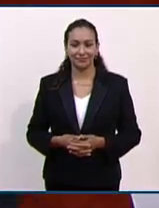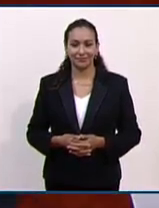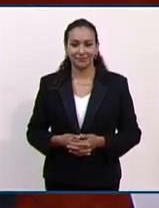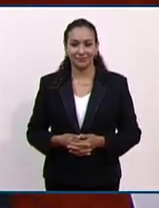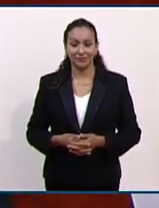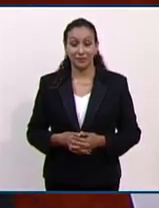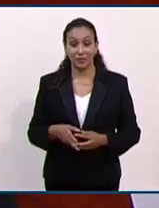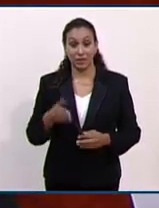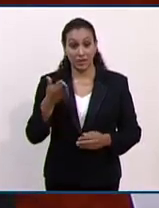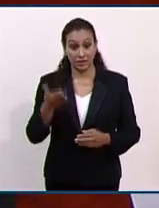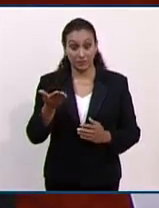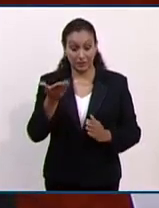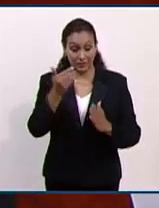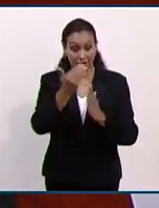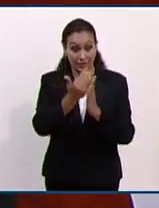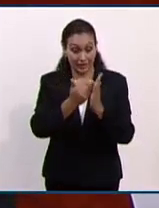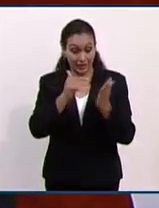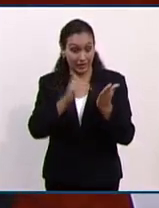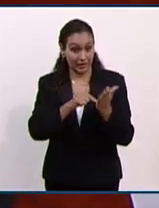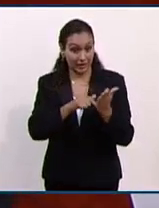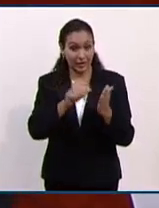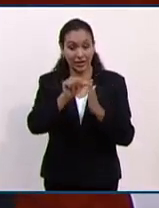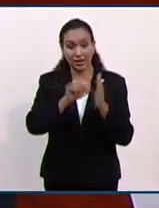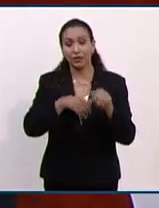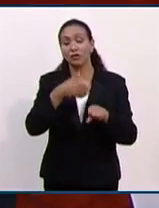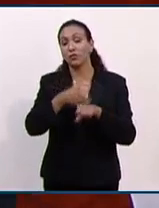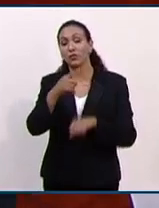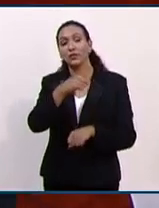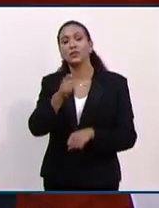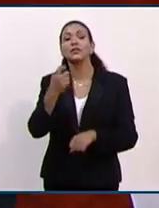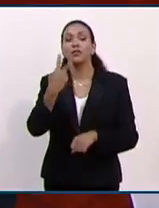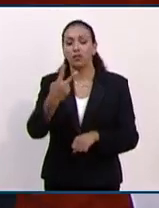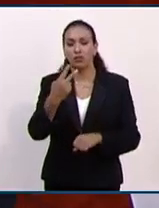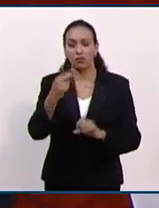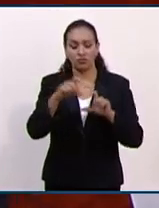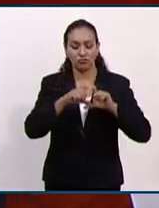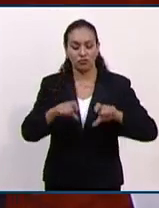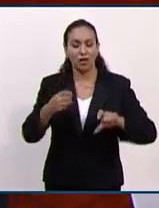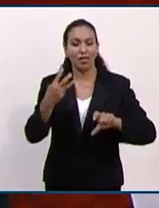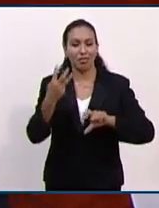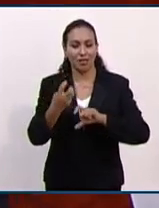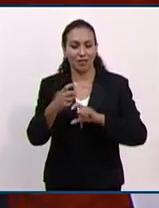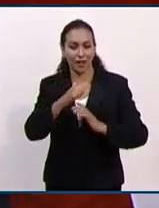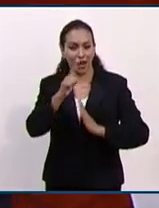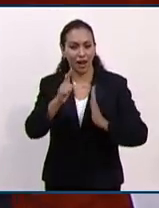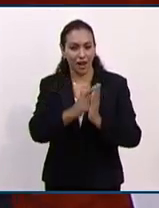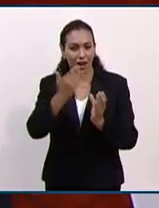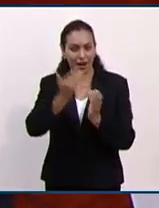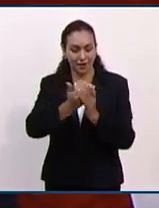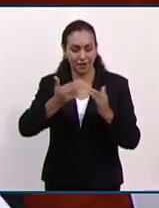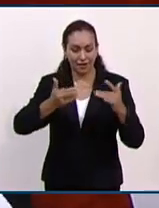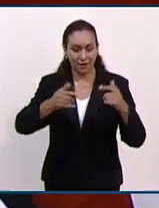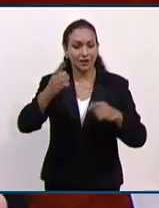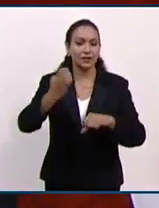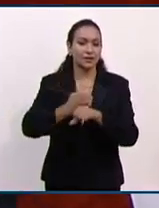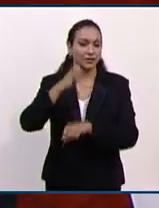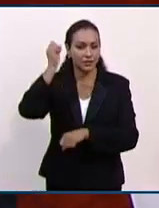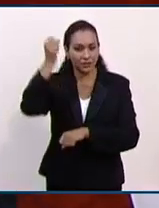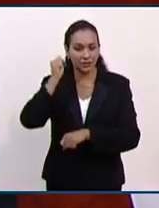El requisito establecido en el artículo 102, fracción tercera de la Ley de Archivos del Estado de Sinaloa